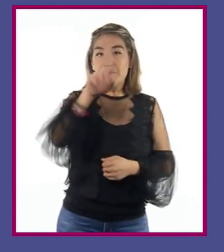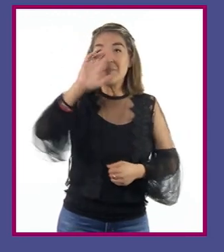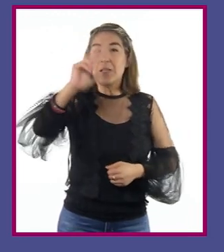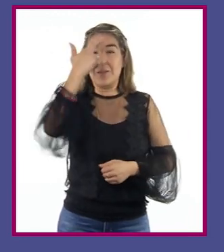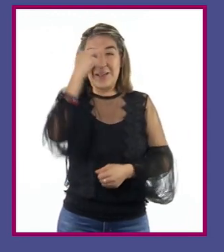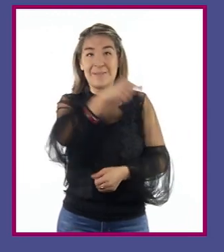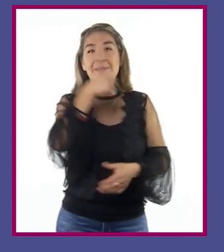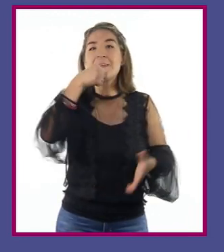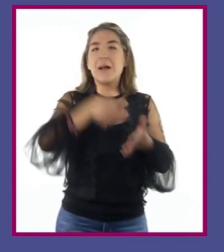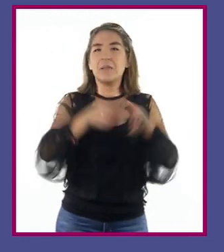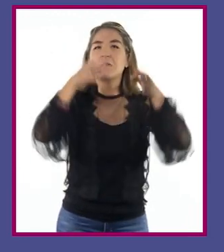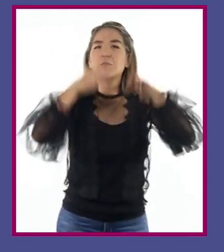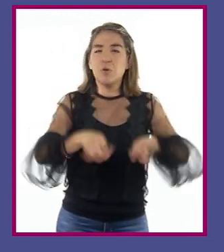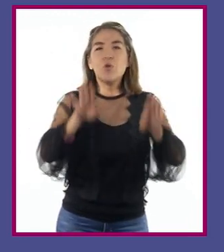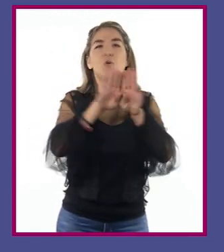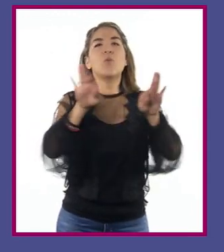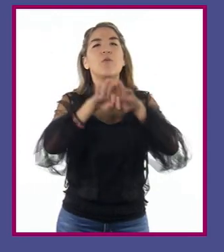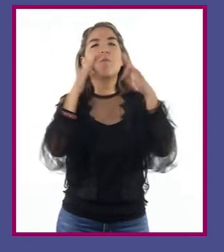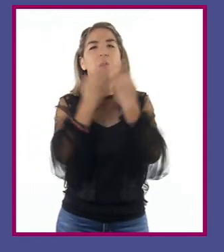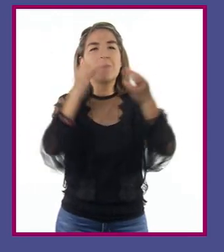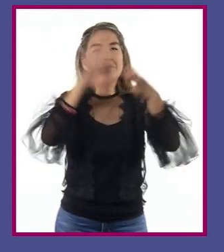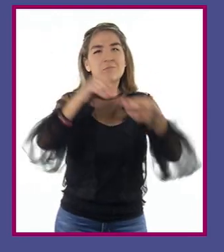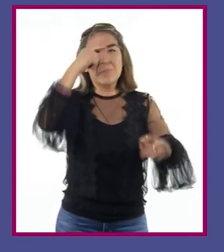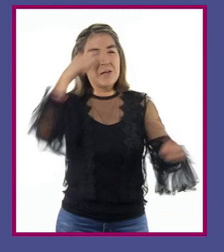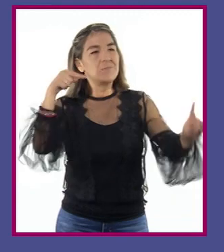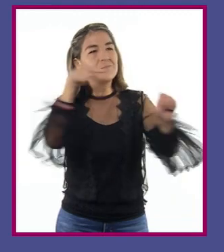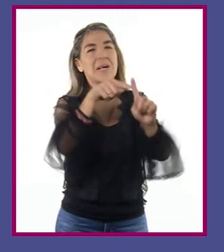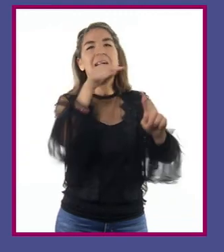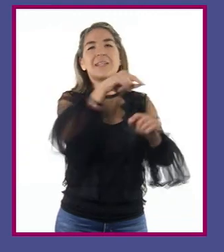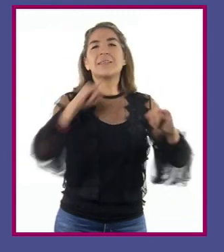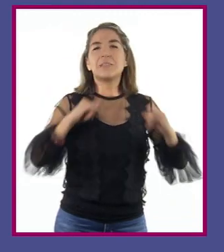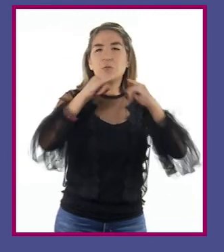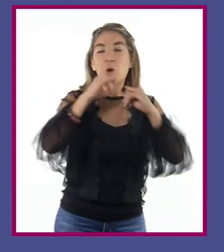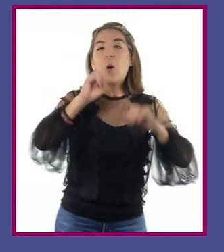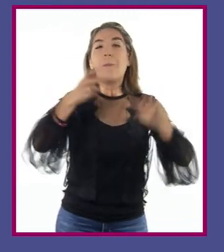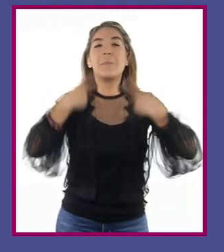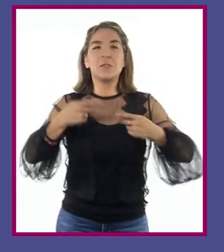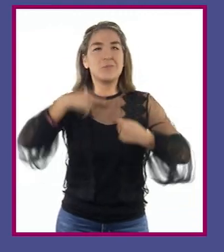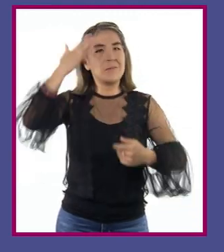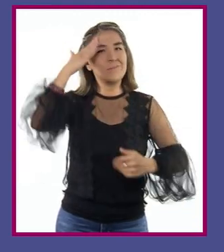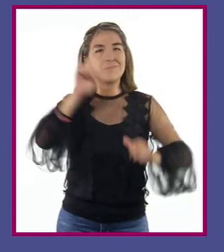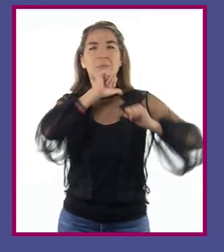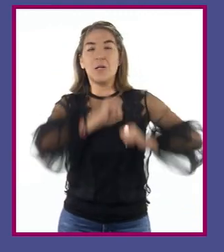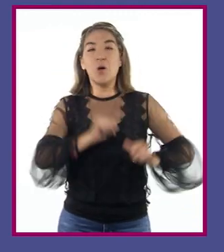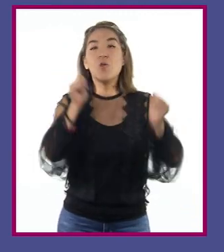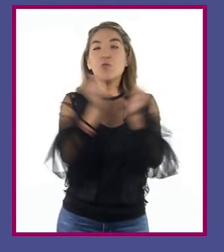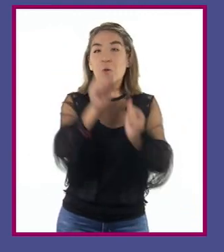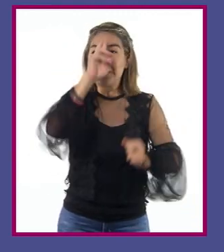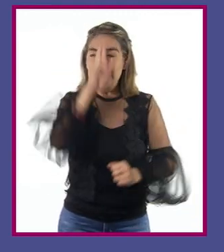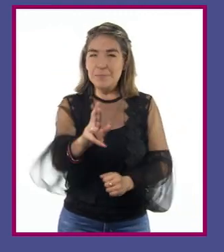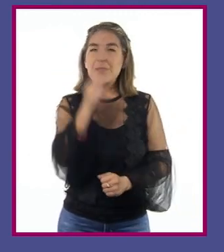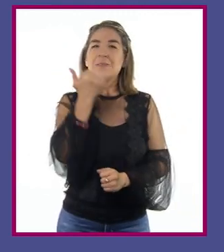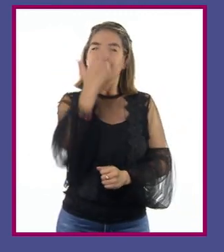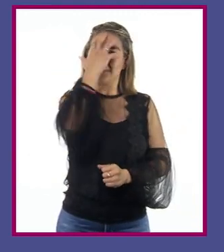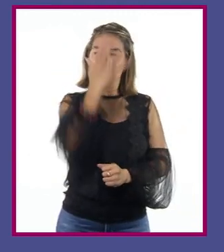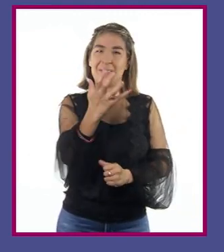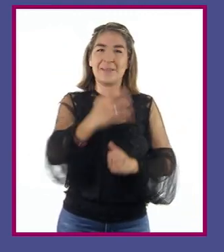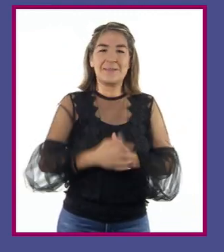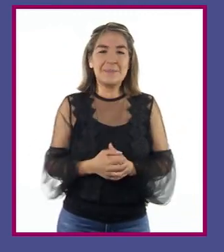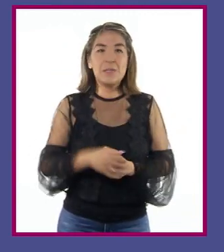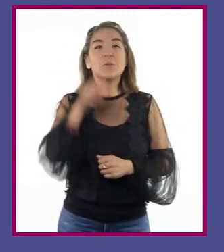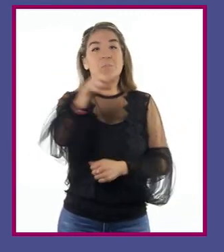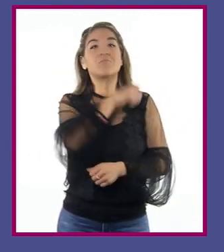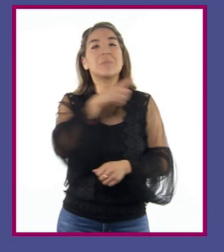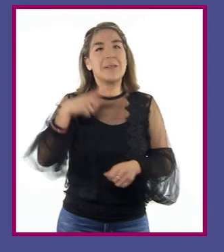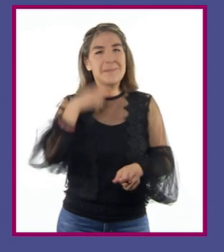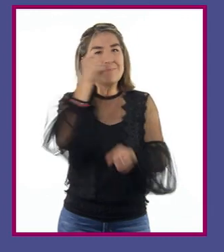cartas formales son una manera de dirigirte a una institución o a una figura de autoridad de forma respetuosa y seria. Pon en práctica